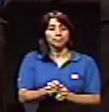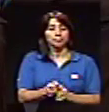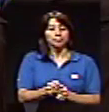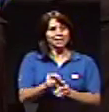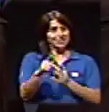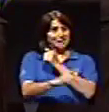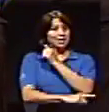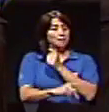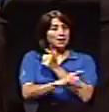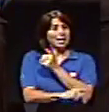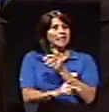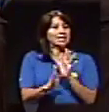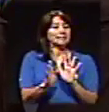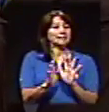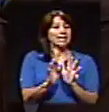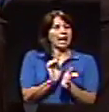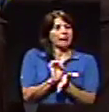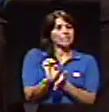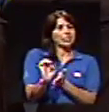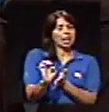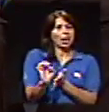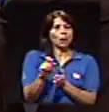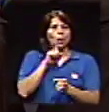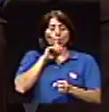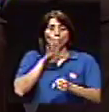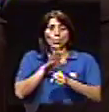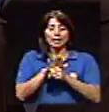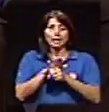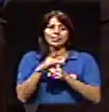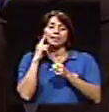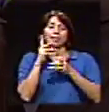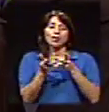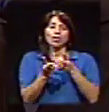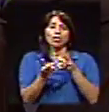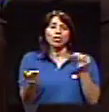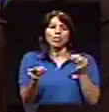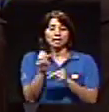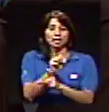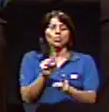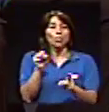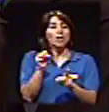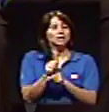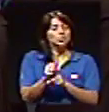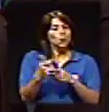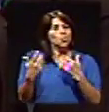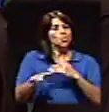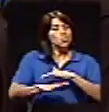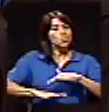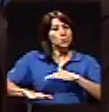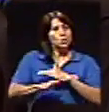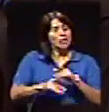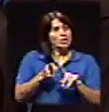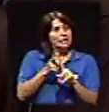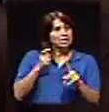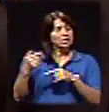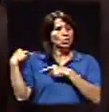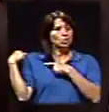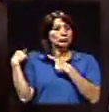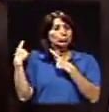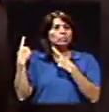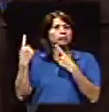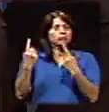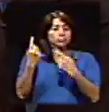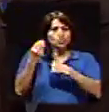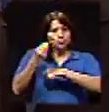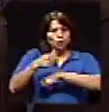evitado comprometerse con un arreglo a una situación estructural que viene desde hace bastante tiempo,